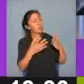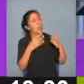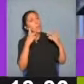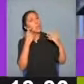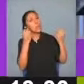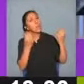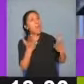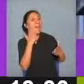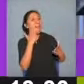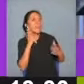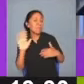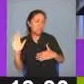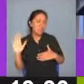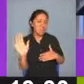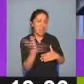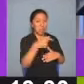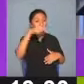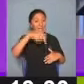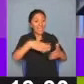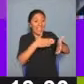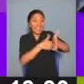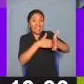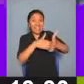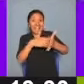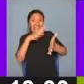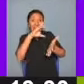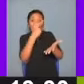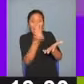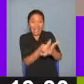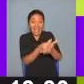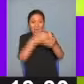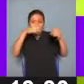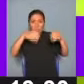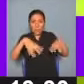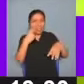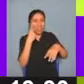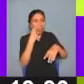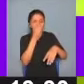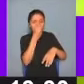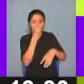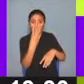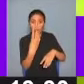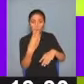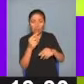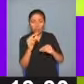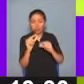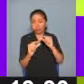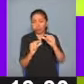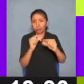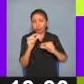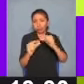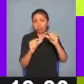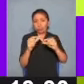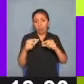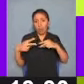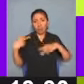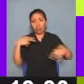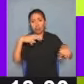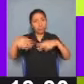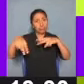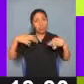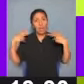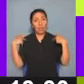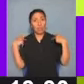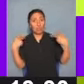buenas tardes para todos aquí estamos en la terminal de Omnibus arranca el 2024 y de a poco juju comienza a tener más flujo turístico